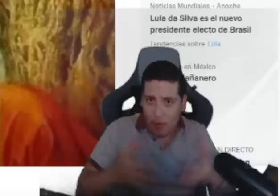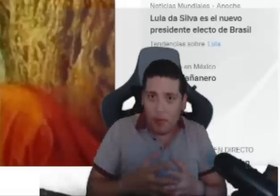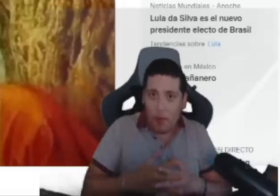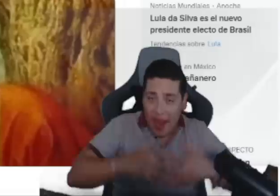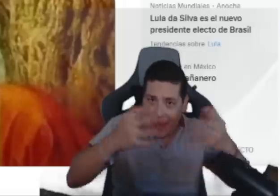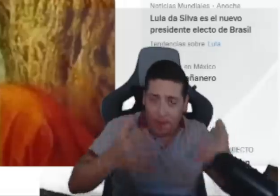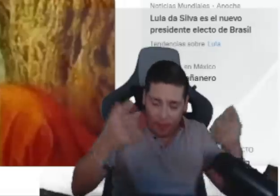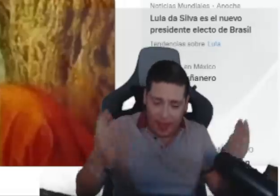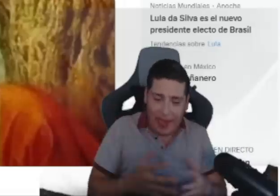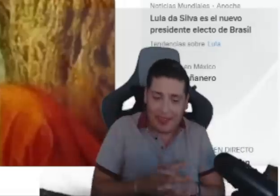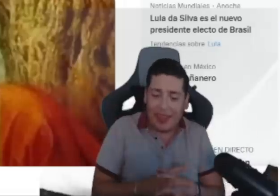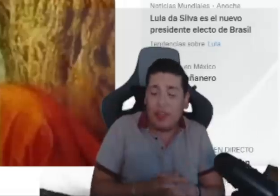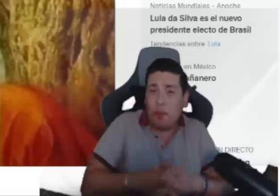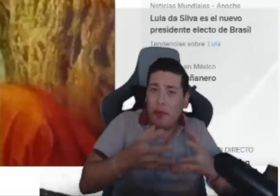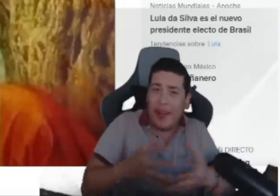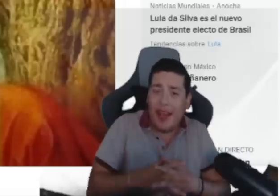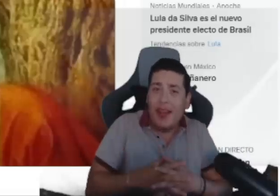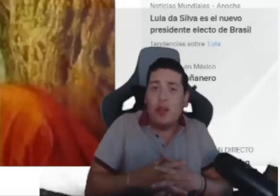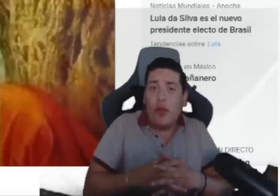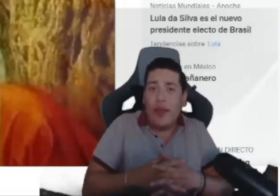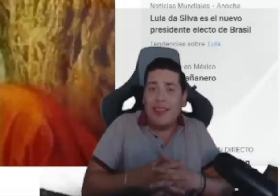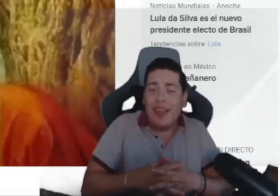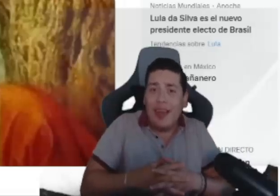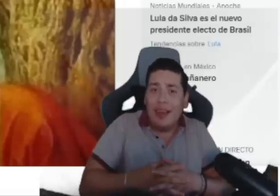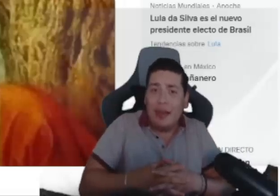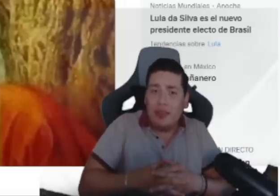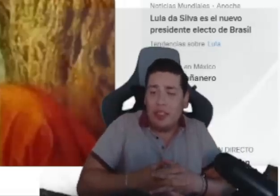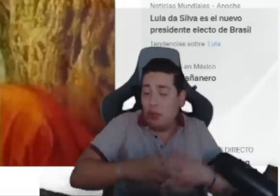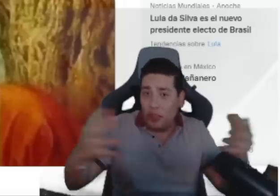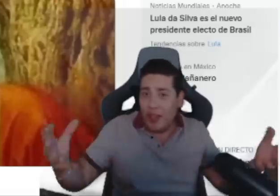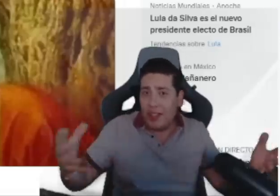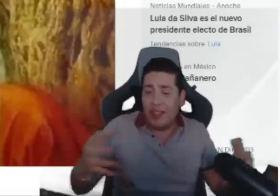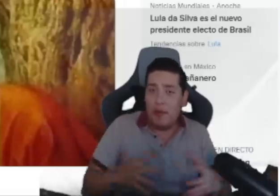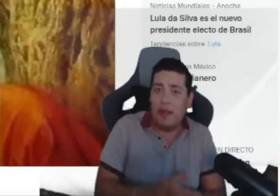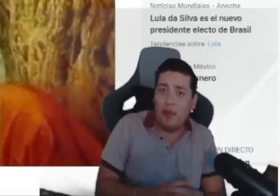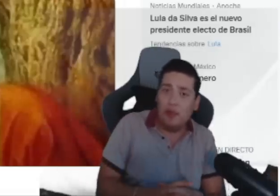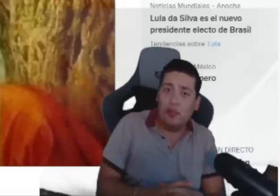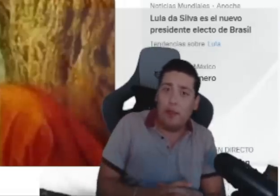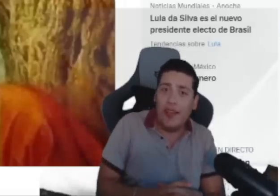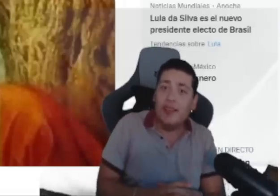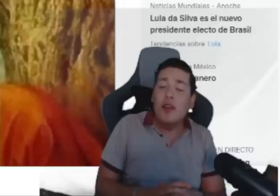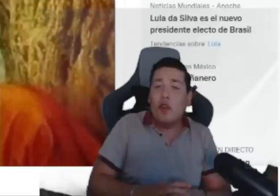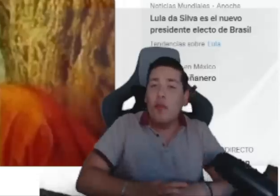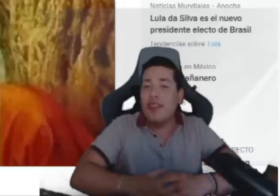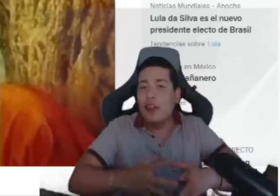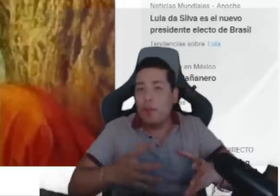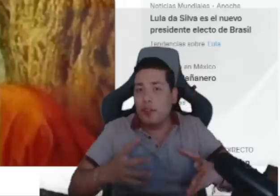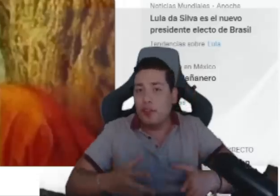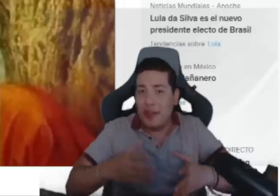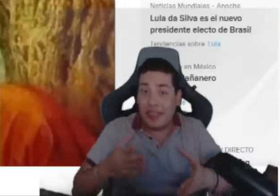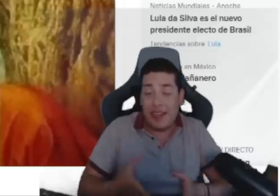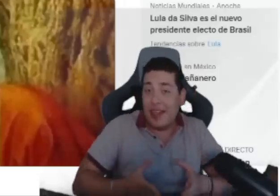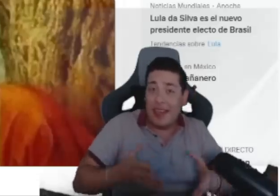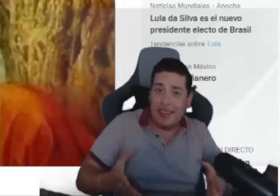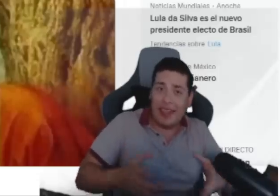vivo o viera, en este caso, aprobaría toda esta situación que se está viviendo en nuestro país? ¿Cómo esta